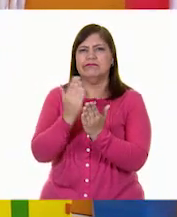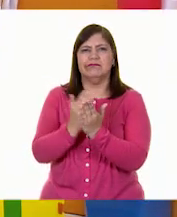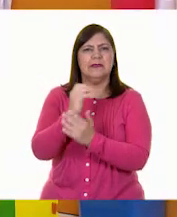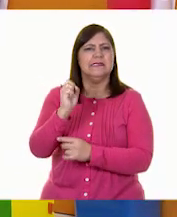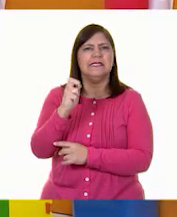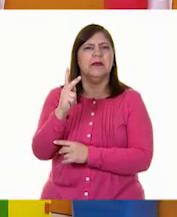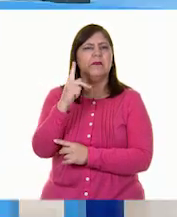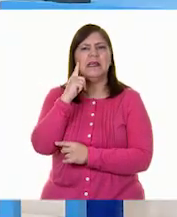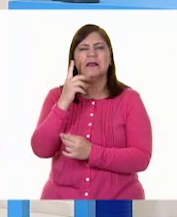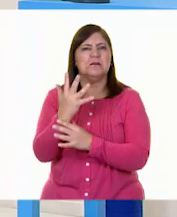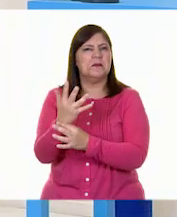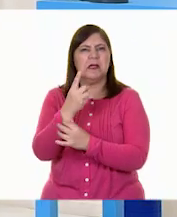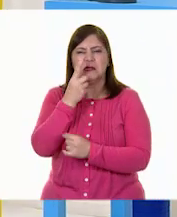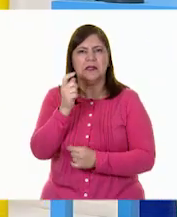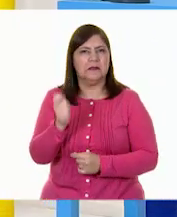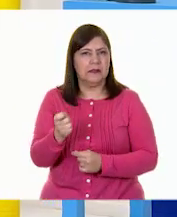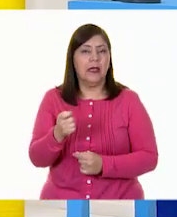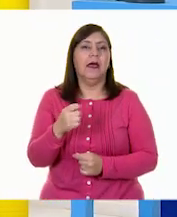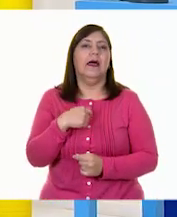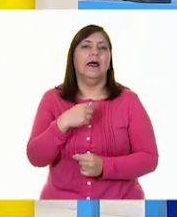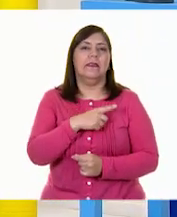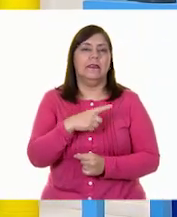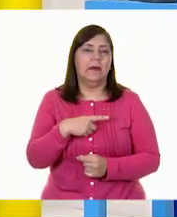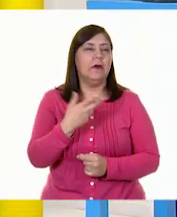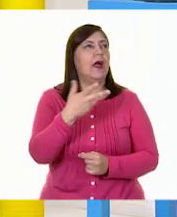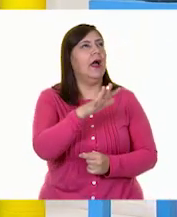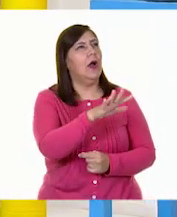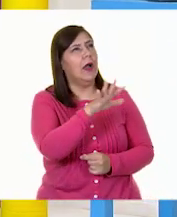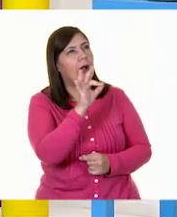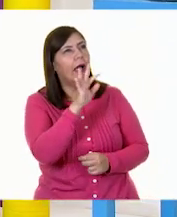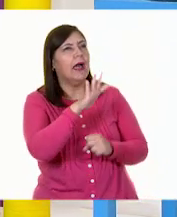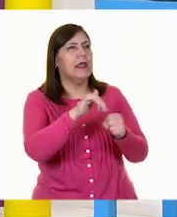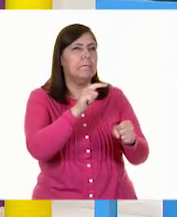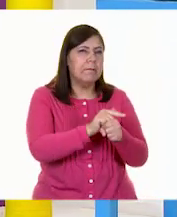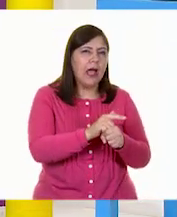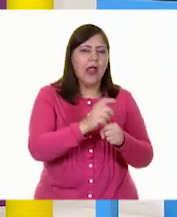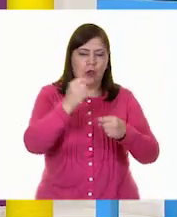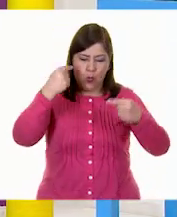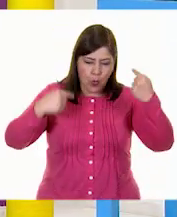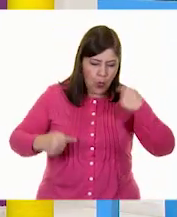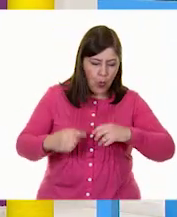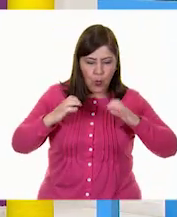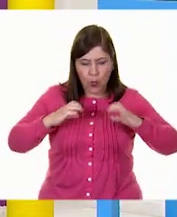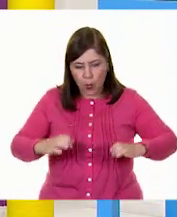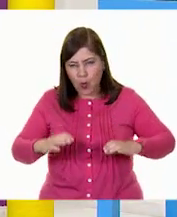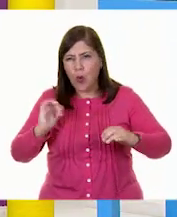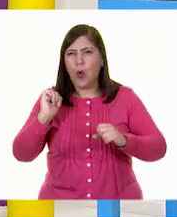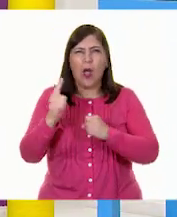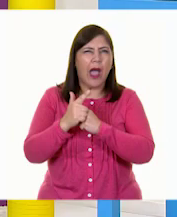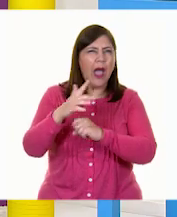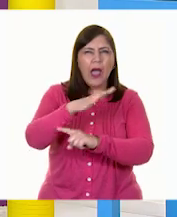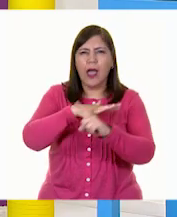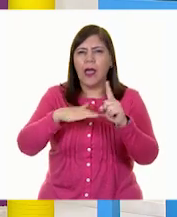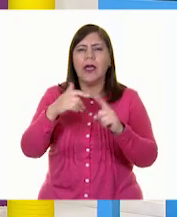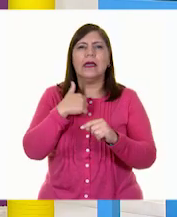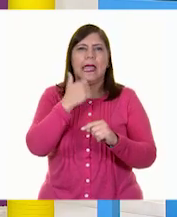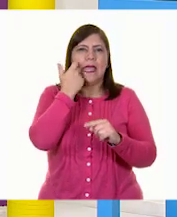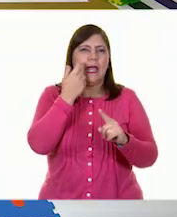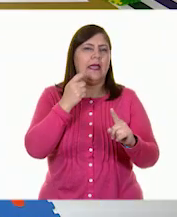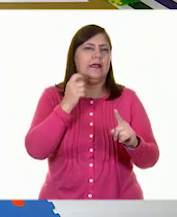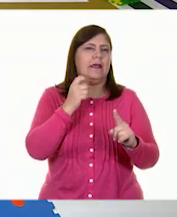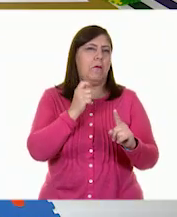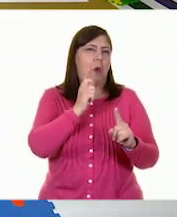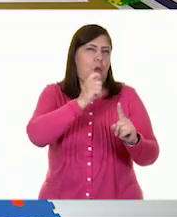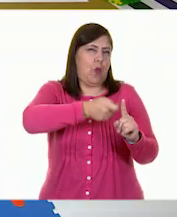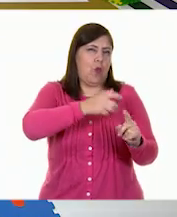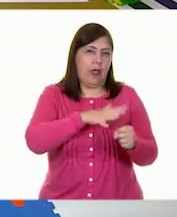hacer primero? Elegir algo en la naturaleza, un animal, una parte del cuerpo, lo que queramos, de lo que queramos hablar. Ok, pero no lo